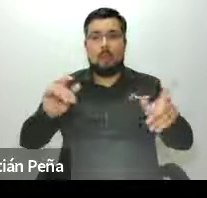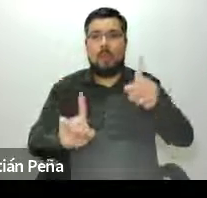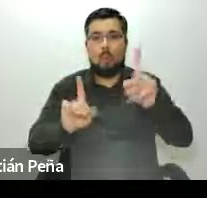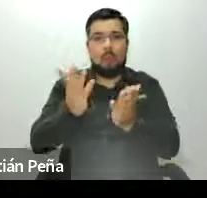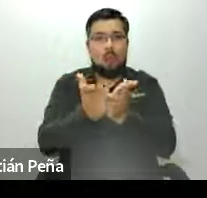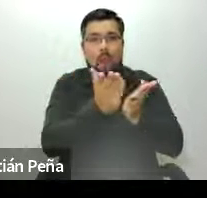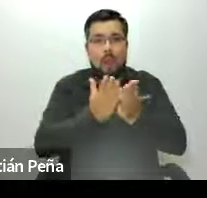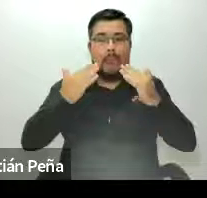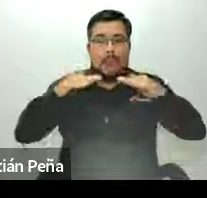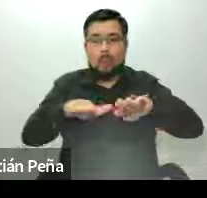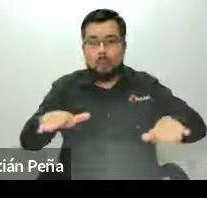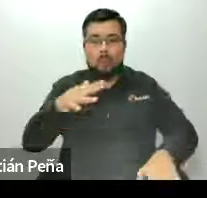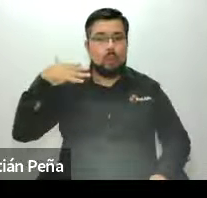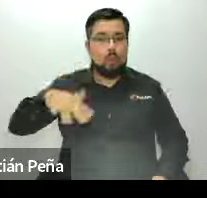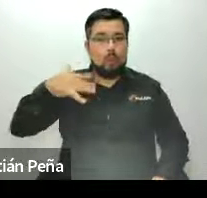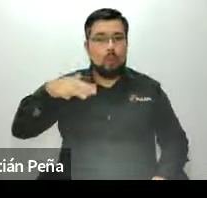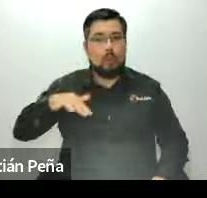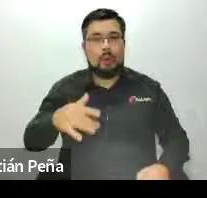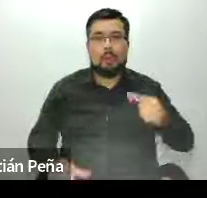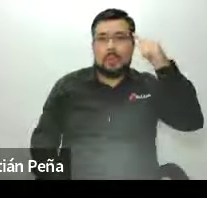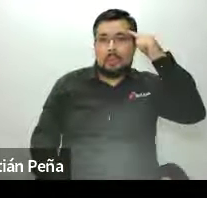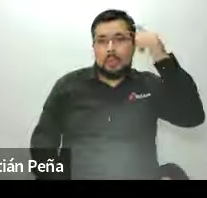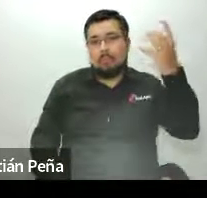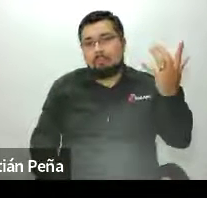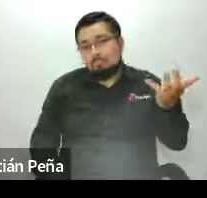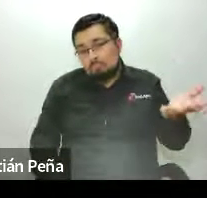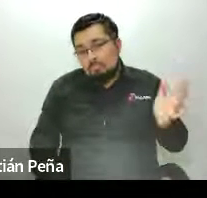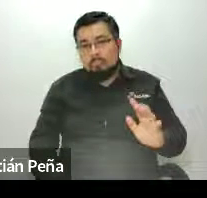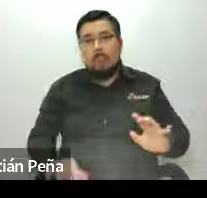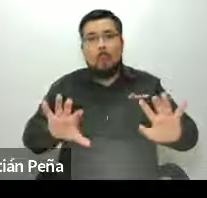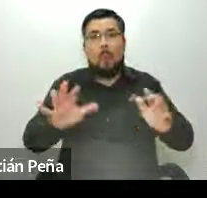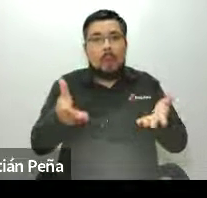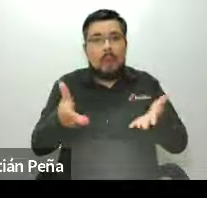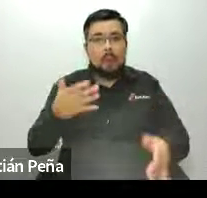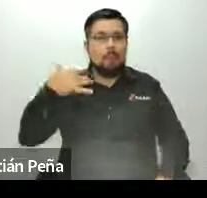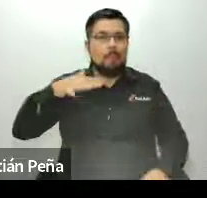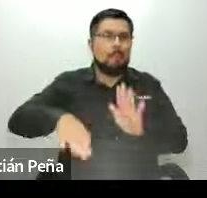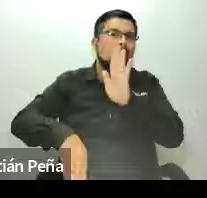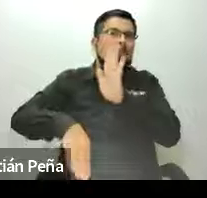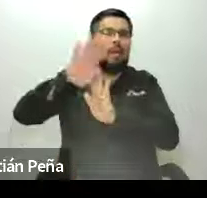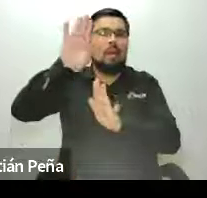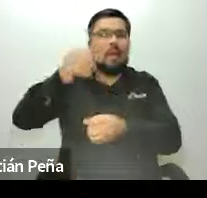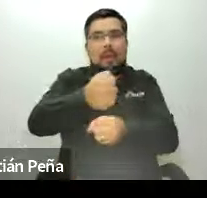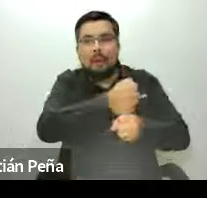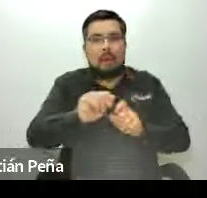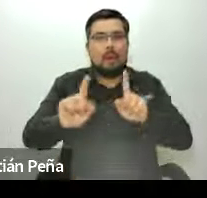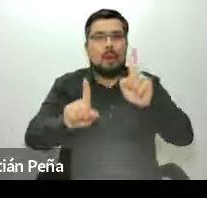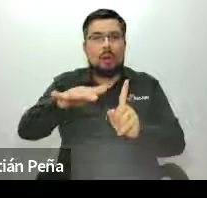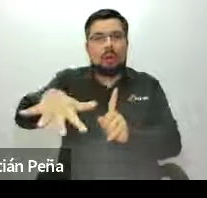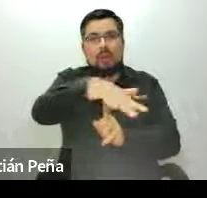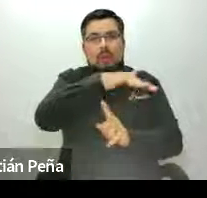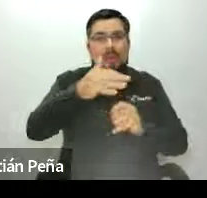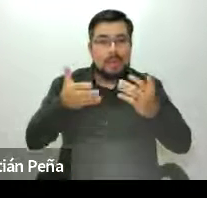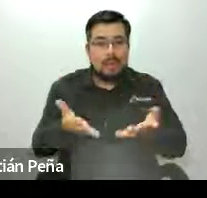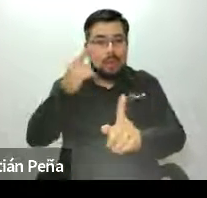es muy relevante pensar que tienen que ser y que a lo mejor van a ser los más relevantes a trabajar en algunos casos. Y este es un objetivo